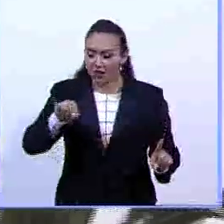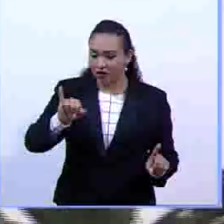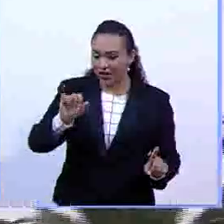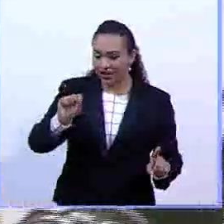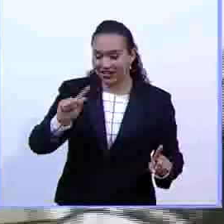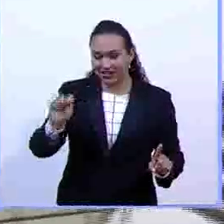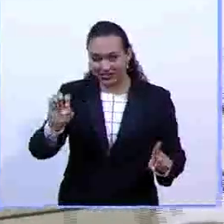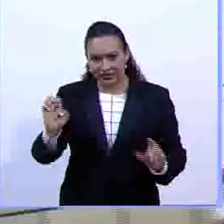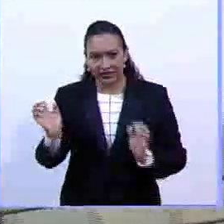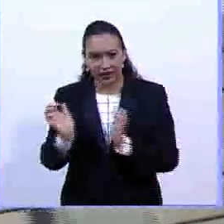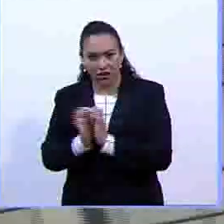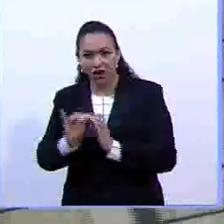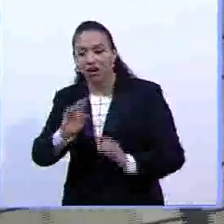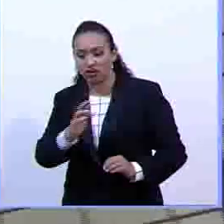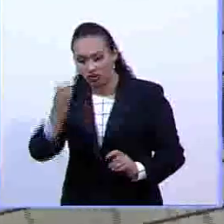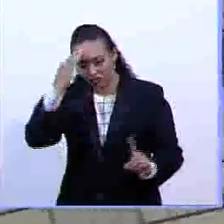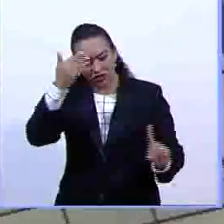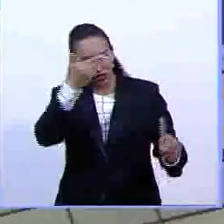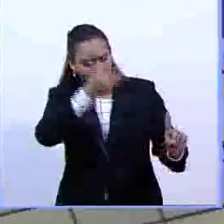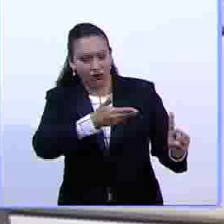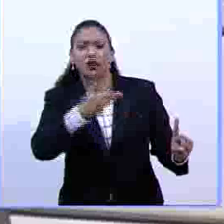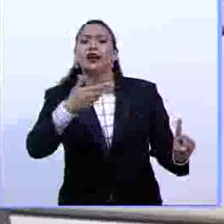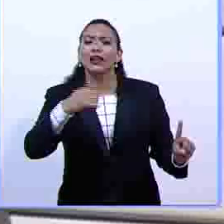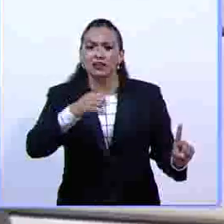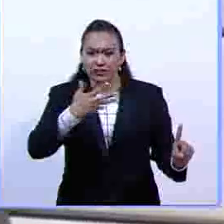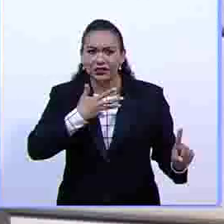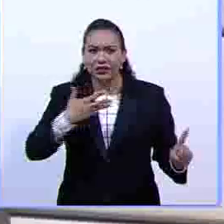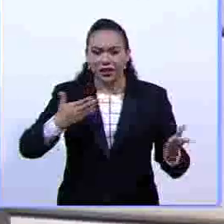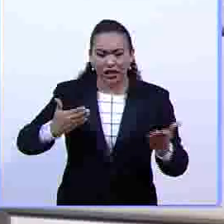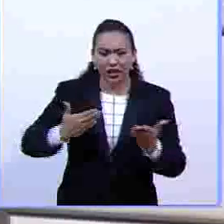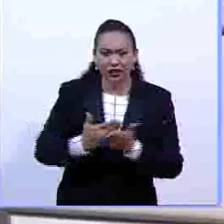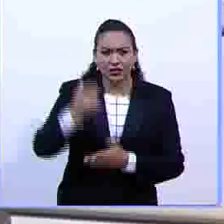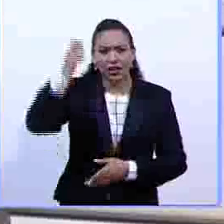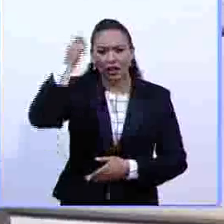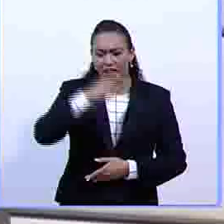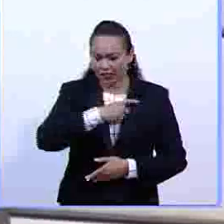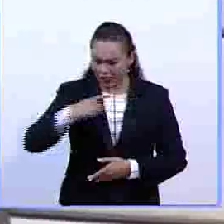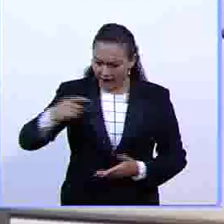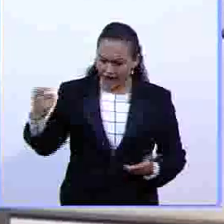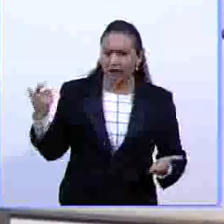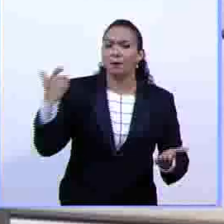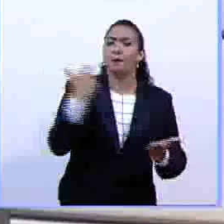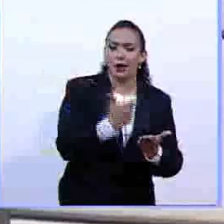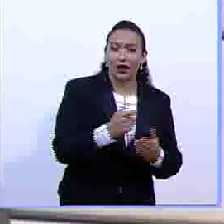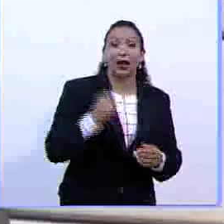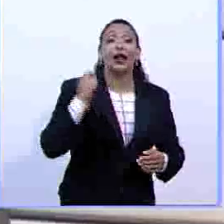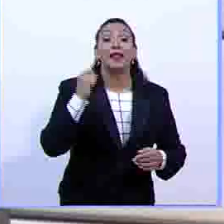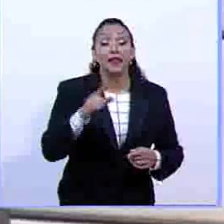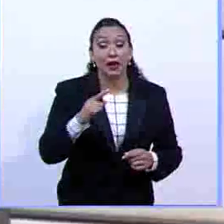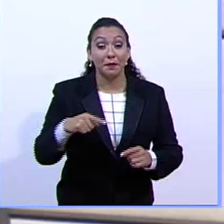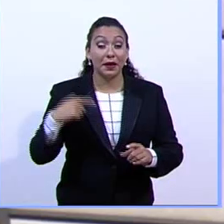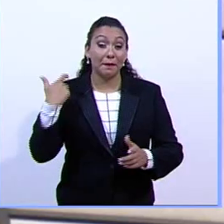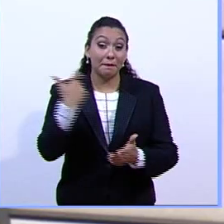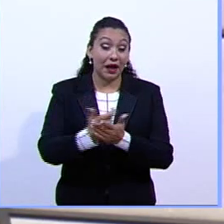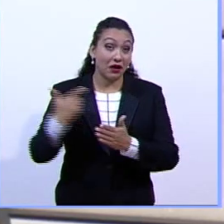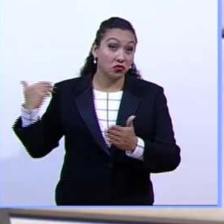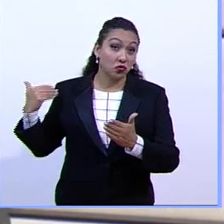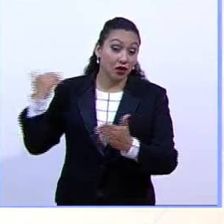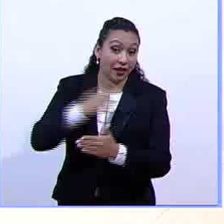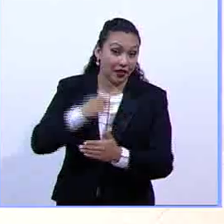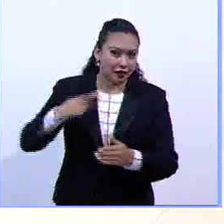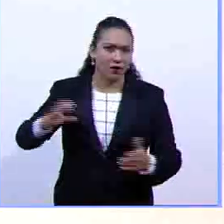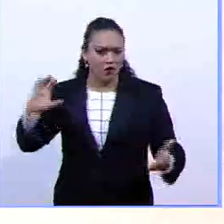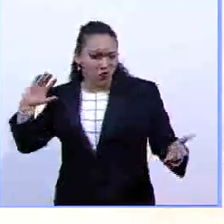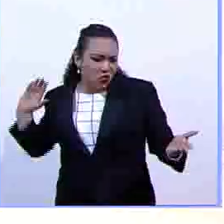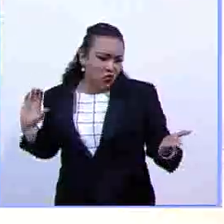ISSSTE reconocer a la persona como derechohabiente y otorgarle su pensión, incluyendo los pagos no cubiertos. Este